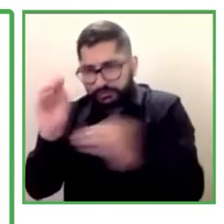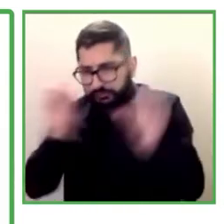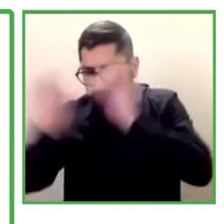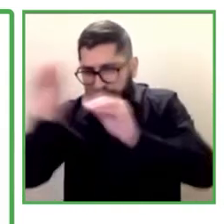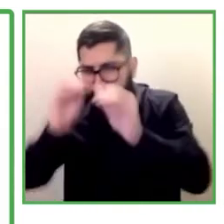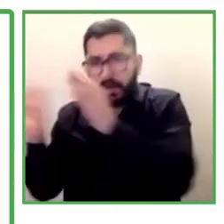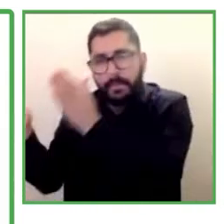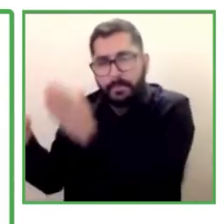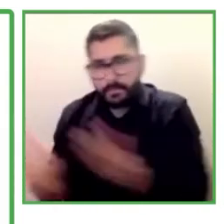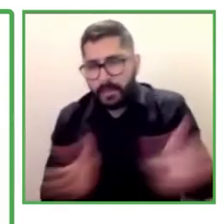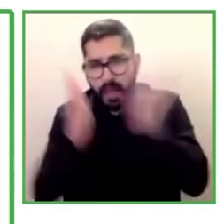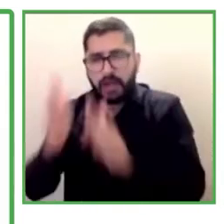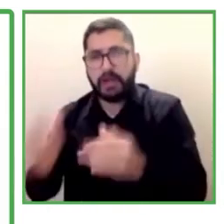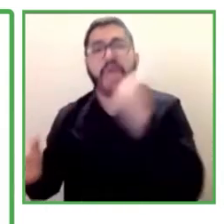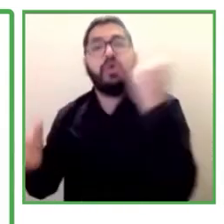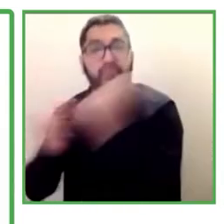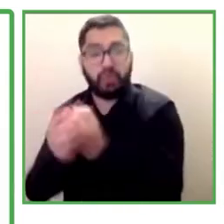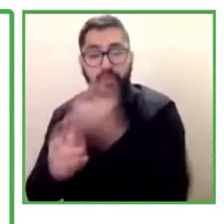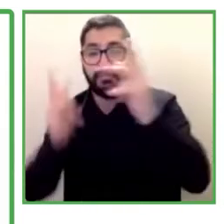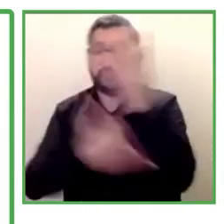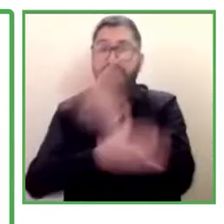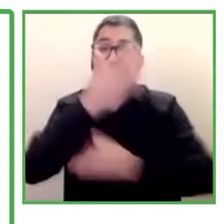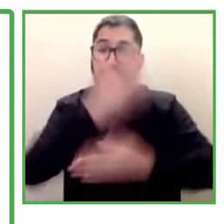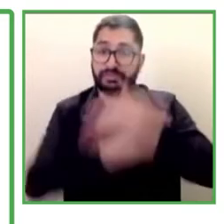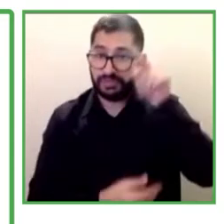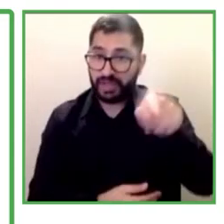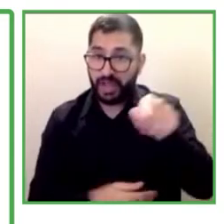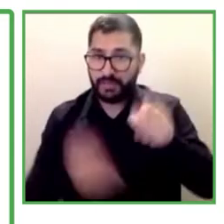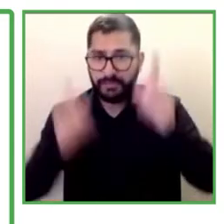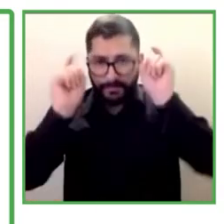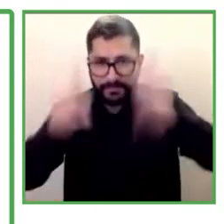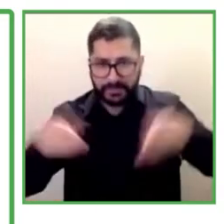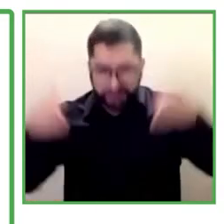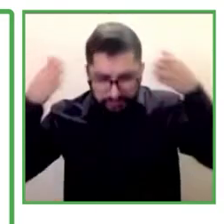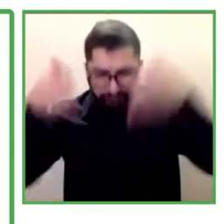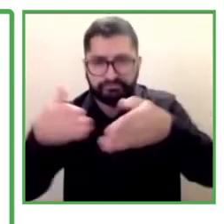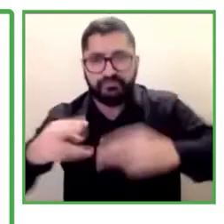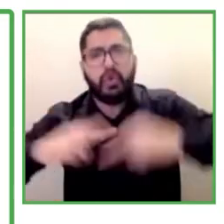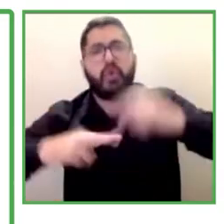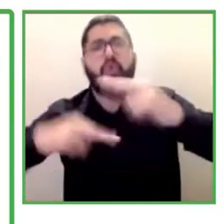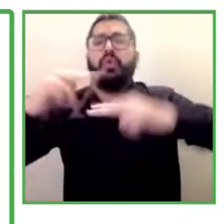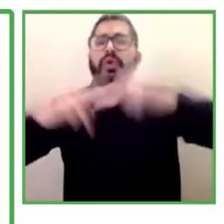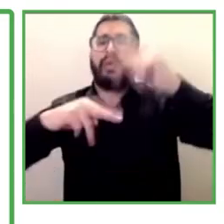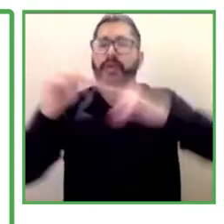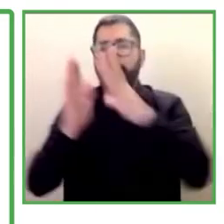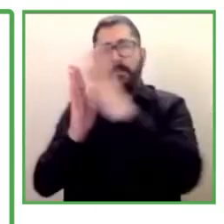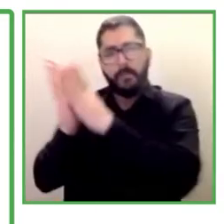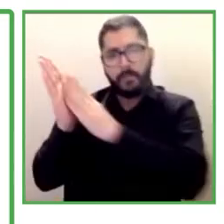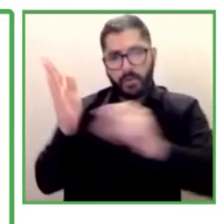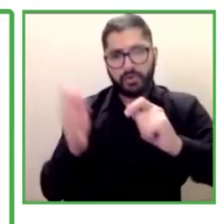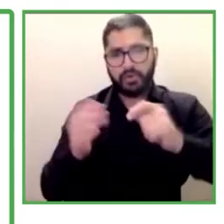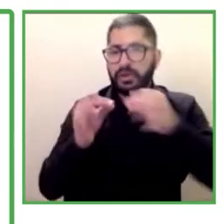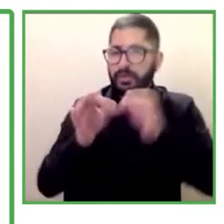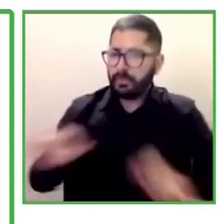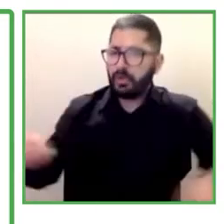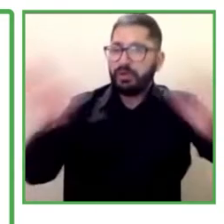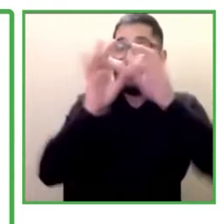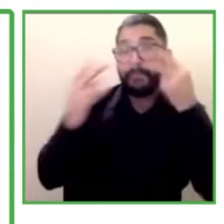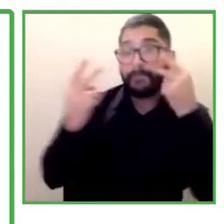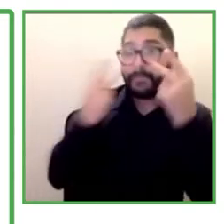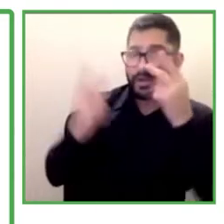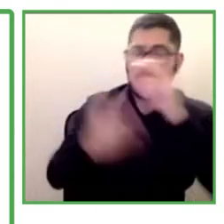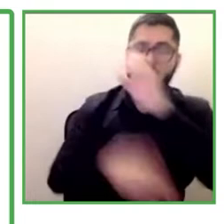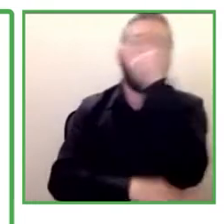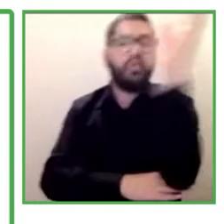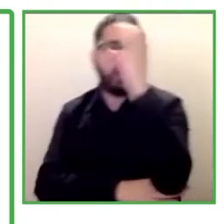ellos empezar a construir ese modelo que queríamos, que visionábamos para Colombia, qué es la inclusión laboral para